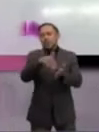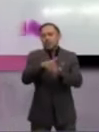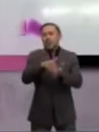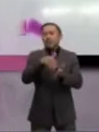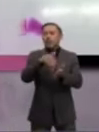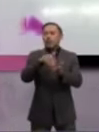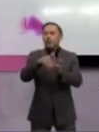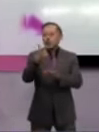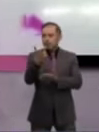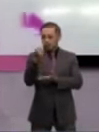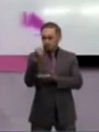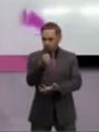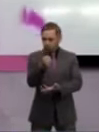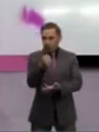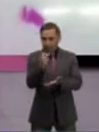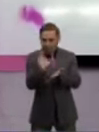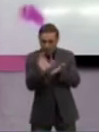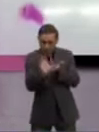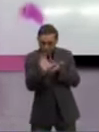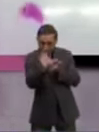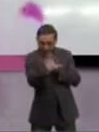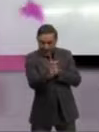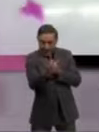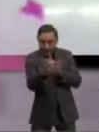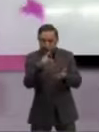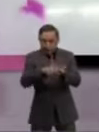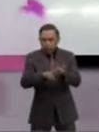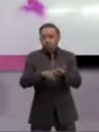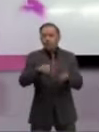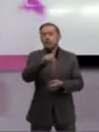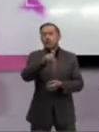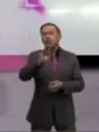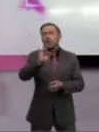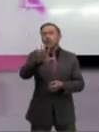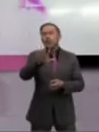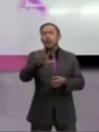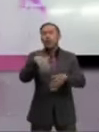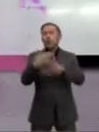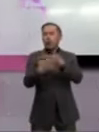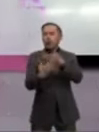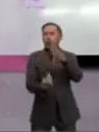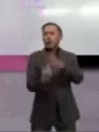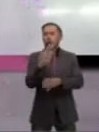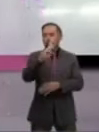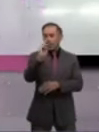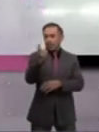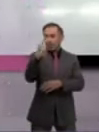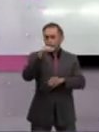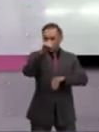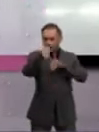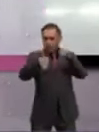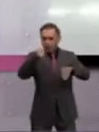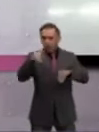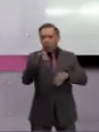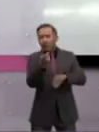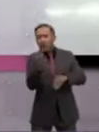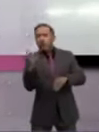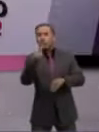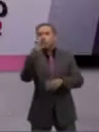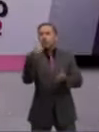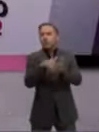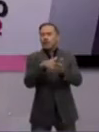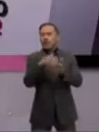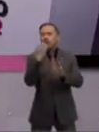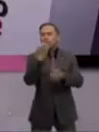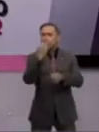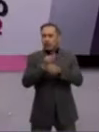este presupuesto, hoy tenemos que se están construyendo 145 nuevas universidades para 200 mil estudiantes. Es una realidad,